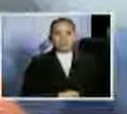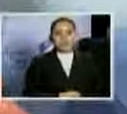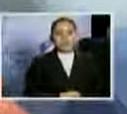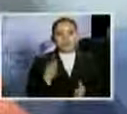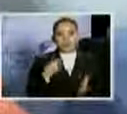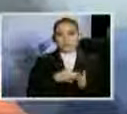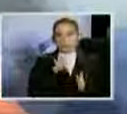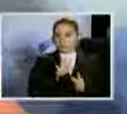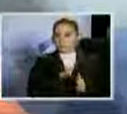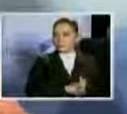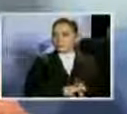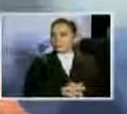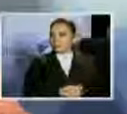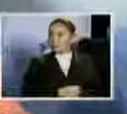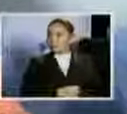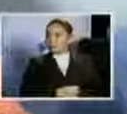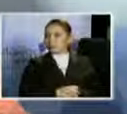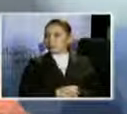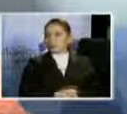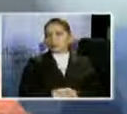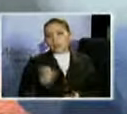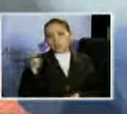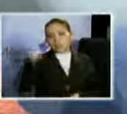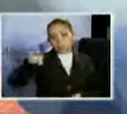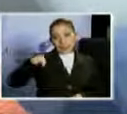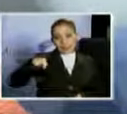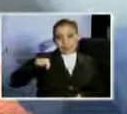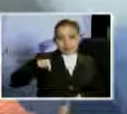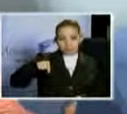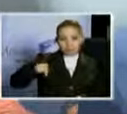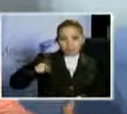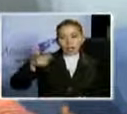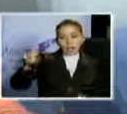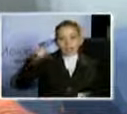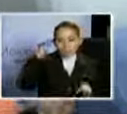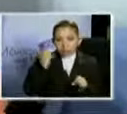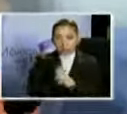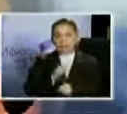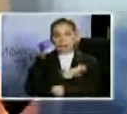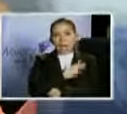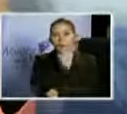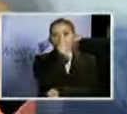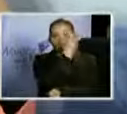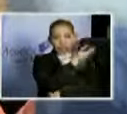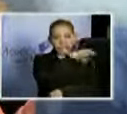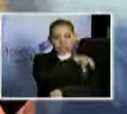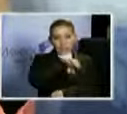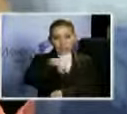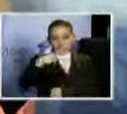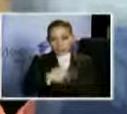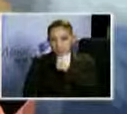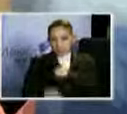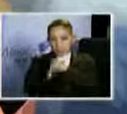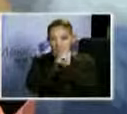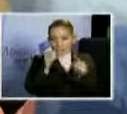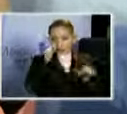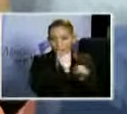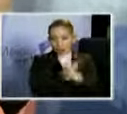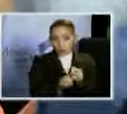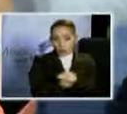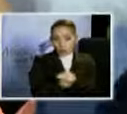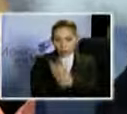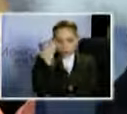año 2005. En esa instancia se descubren que hay 3 amenazas a la paz y seguridad